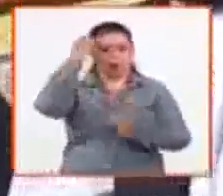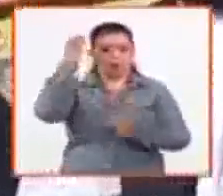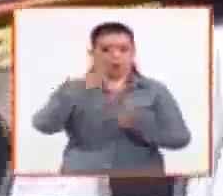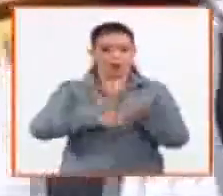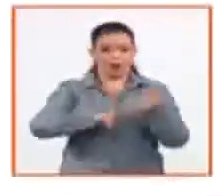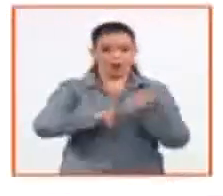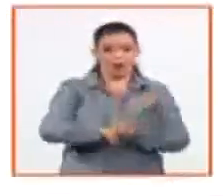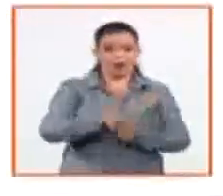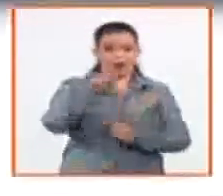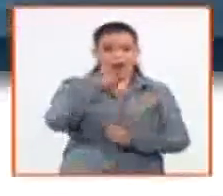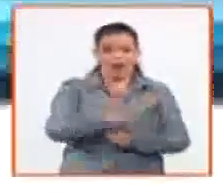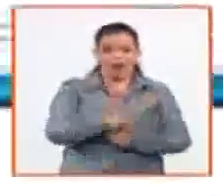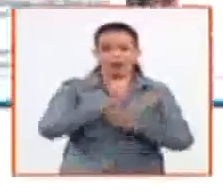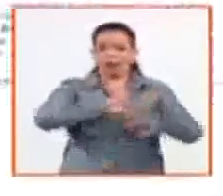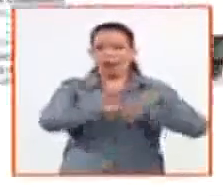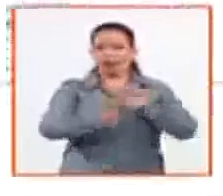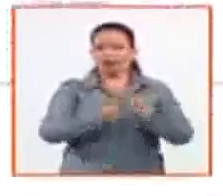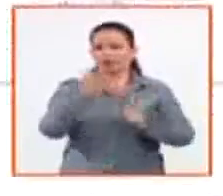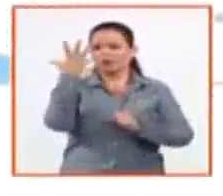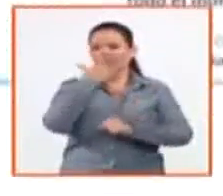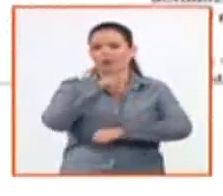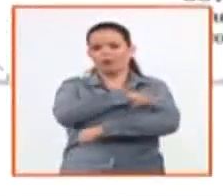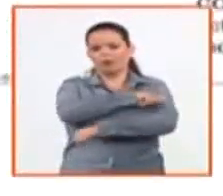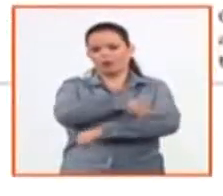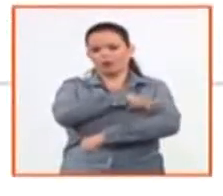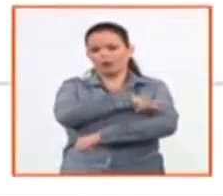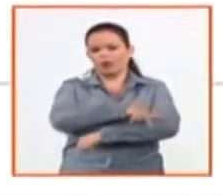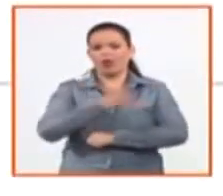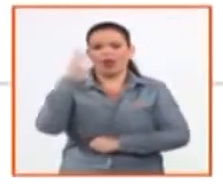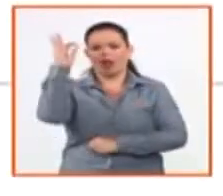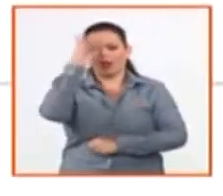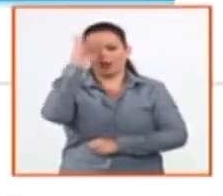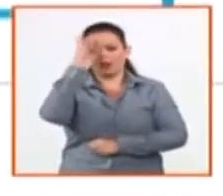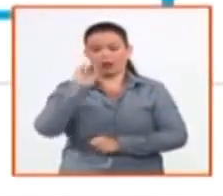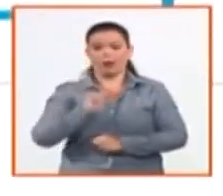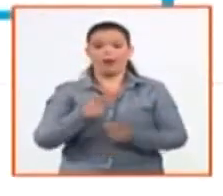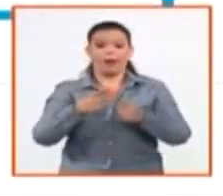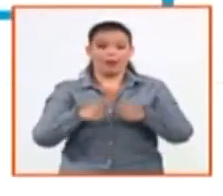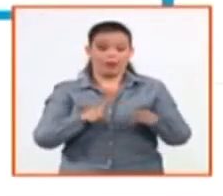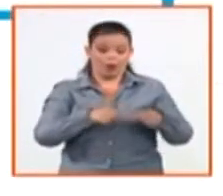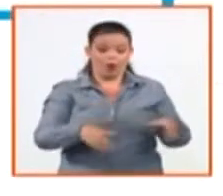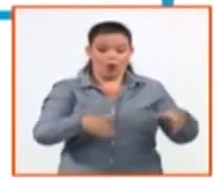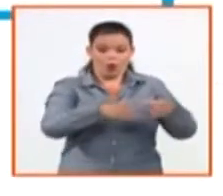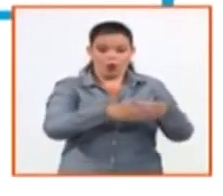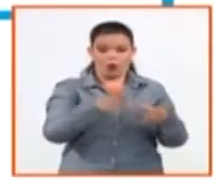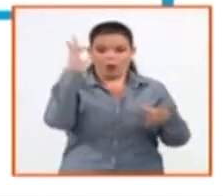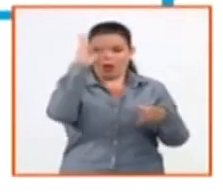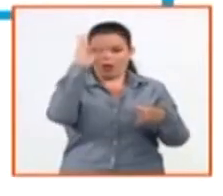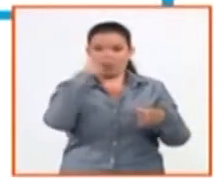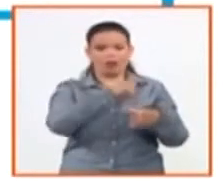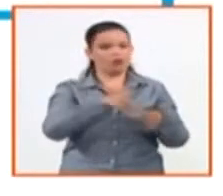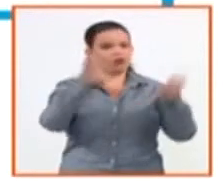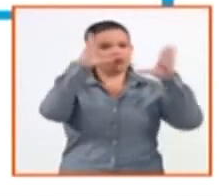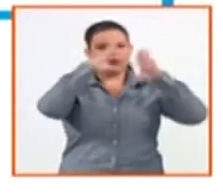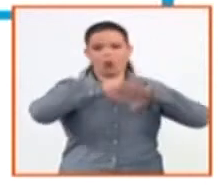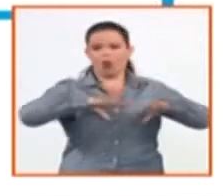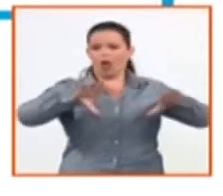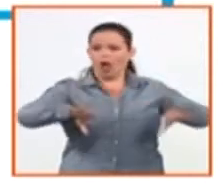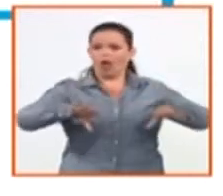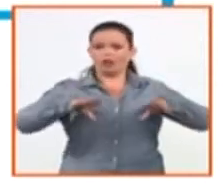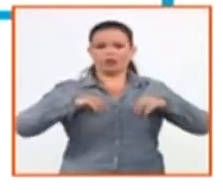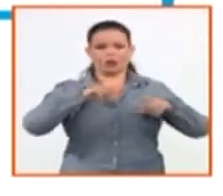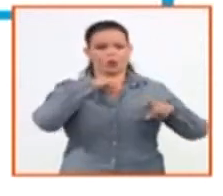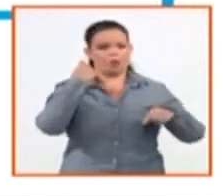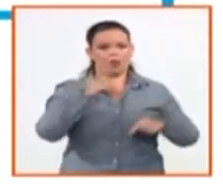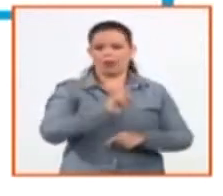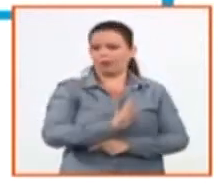Afganistán. Sin embargo, el Frente Nacional de Resistencia de Afganistán no reconoce la derrota. la afirmación de los talibanes de haber